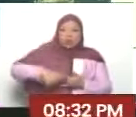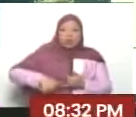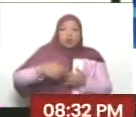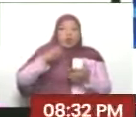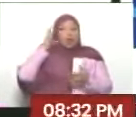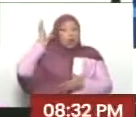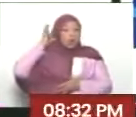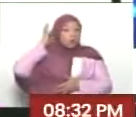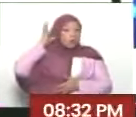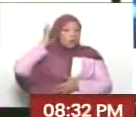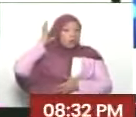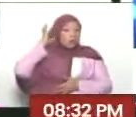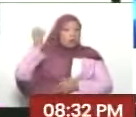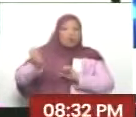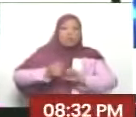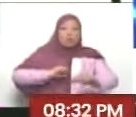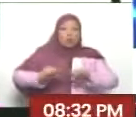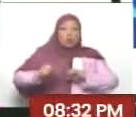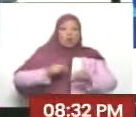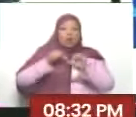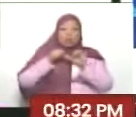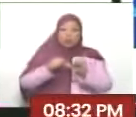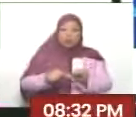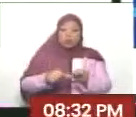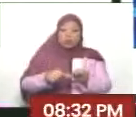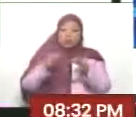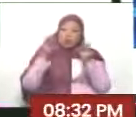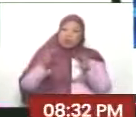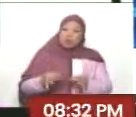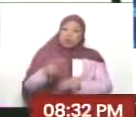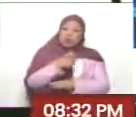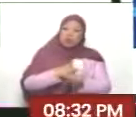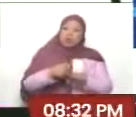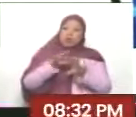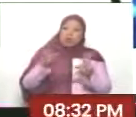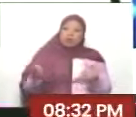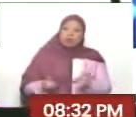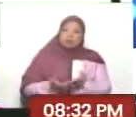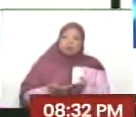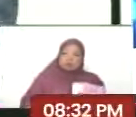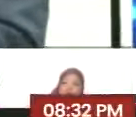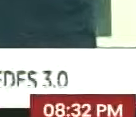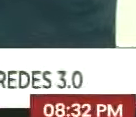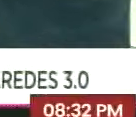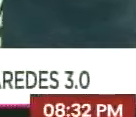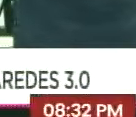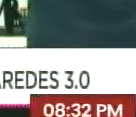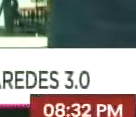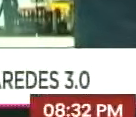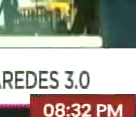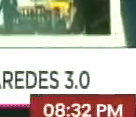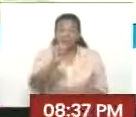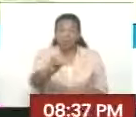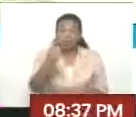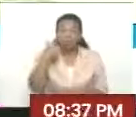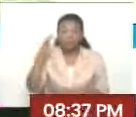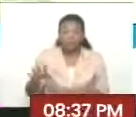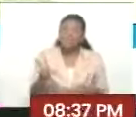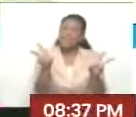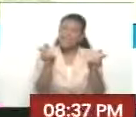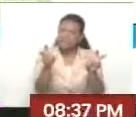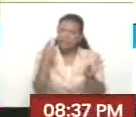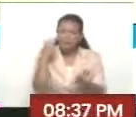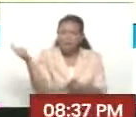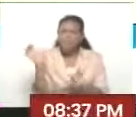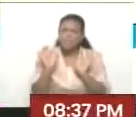la conciencia, la movilización permanente y obligar a los gobiernos del mundo a que paren la masacre. Ojalá sea así, presidente. Y este tema,